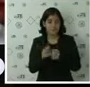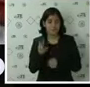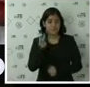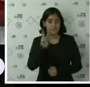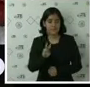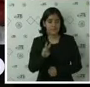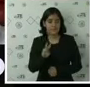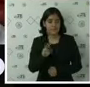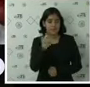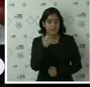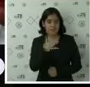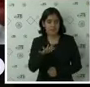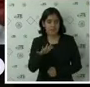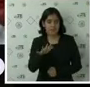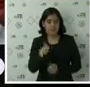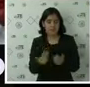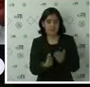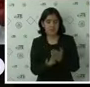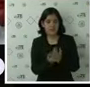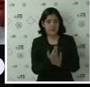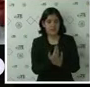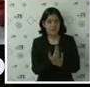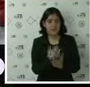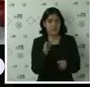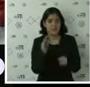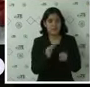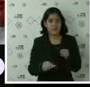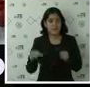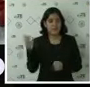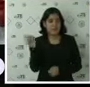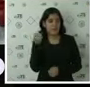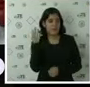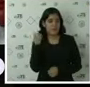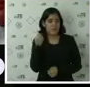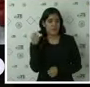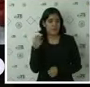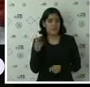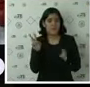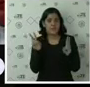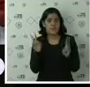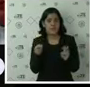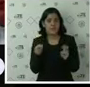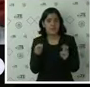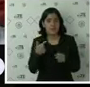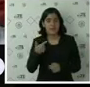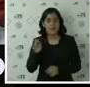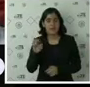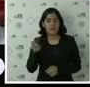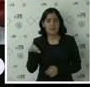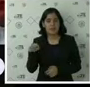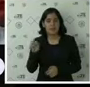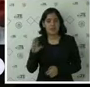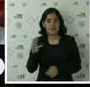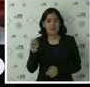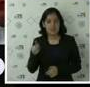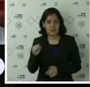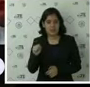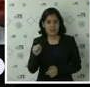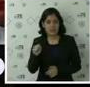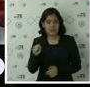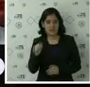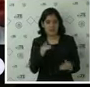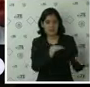10 de la mañana al webinar 3 y último de nuestro e-conversatorio denominado Géneros, Equidad y